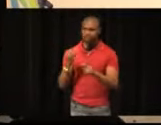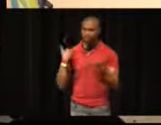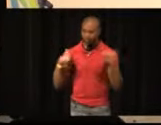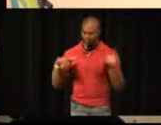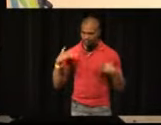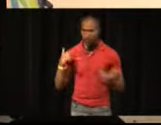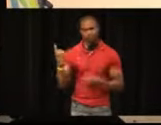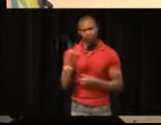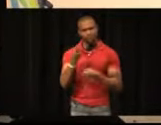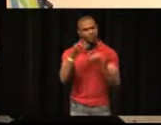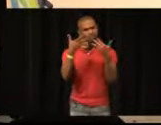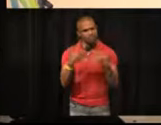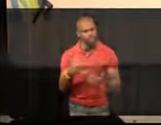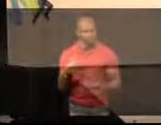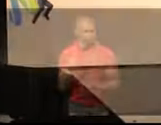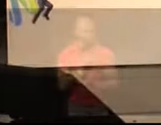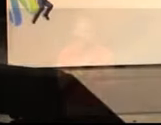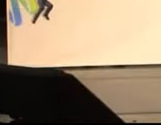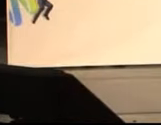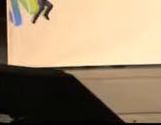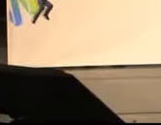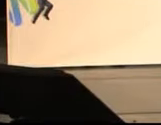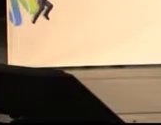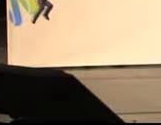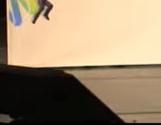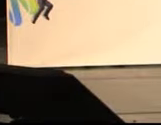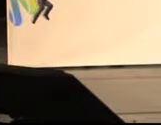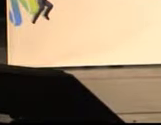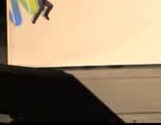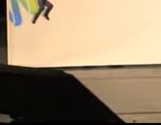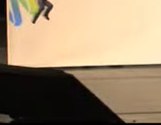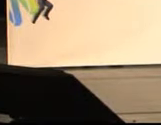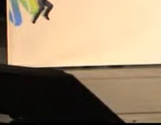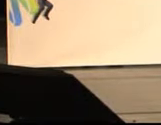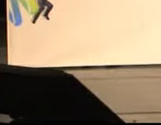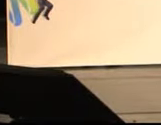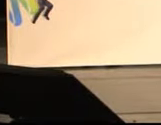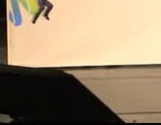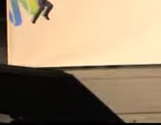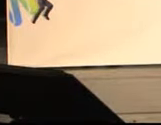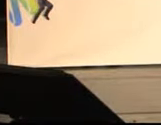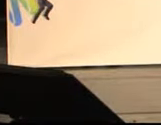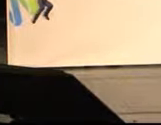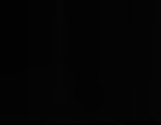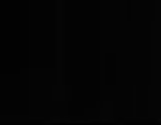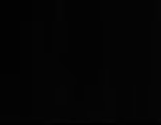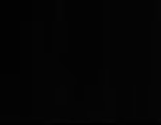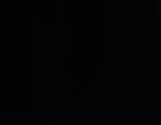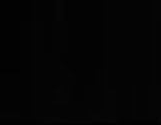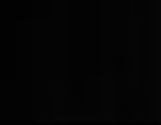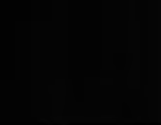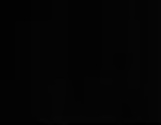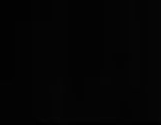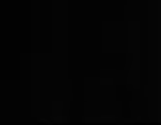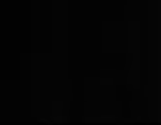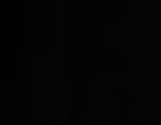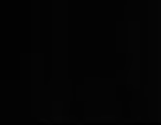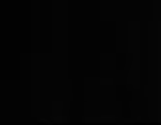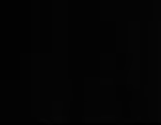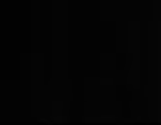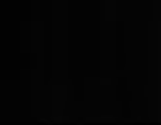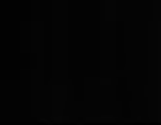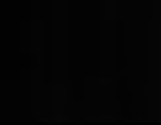y ocio. Quiero decir la sorpresa que tenemos por la invitación. porque somos una asociación nueva, un